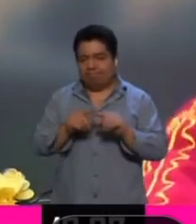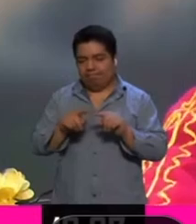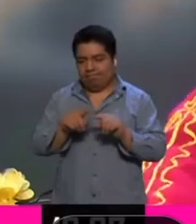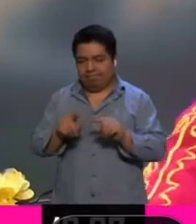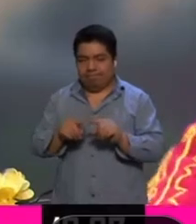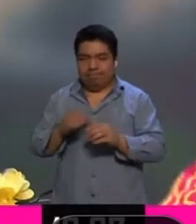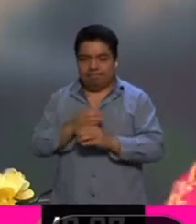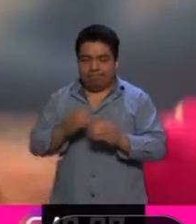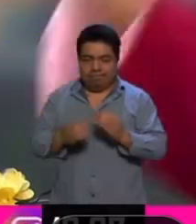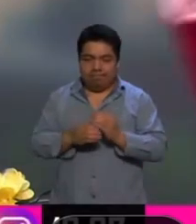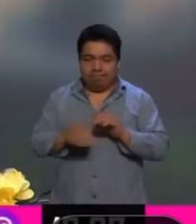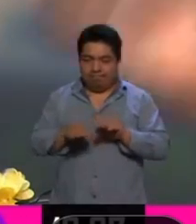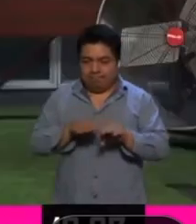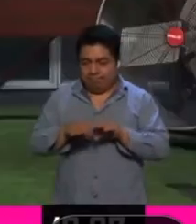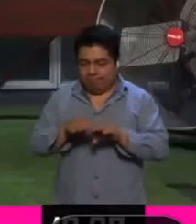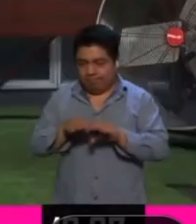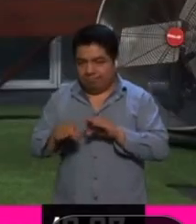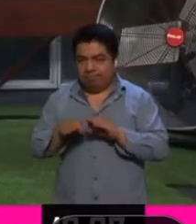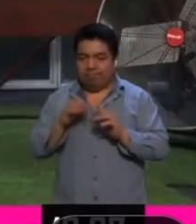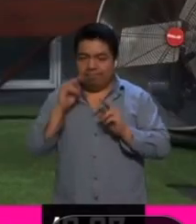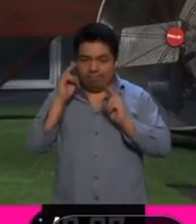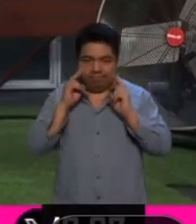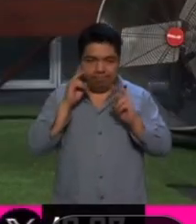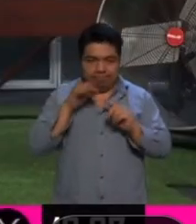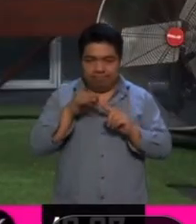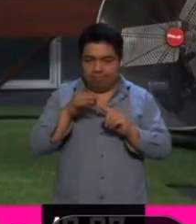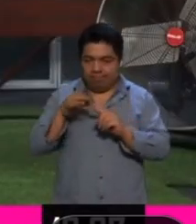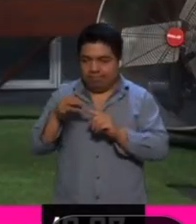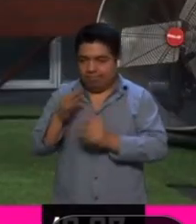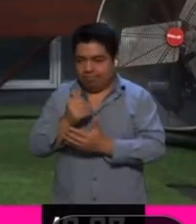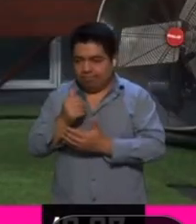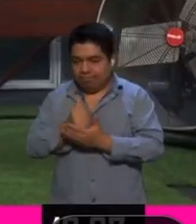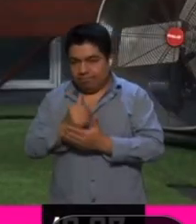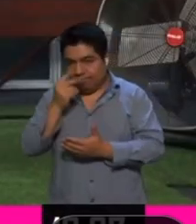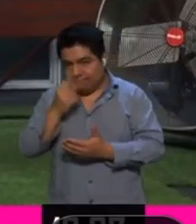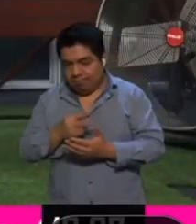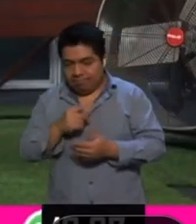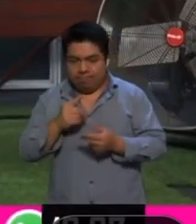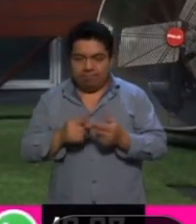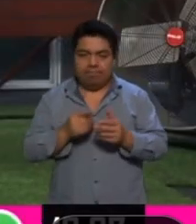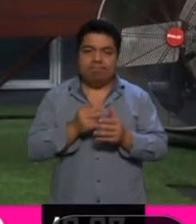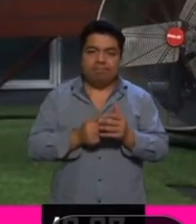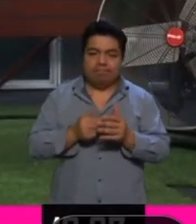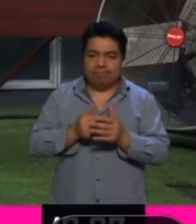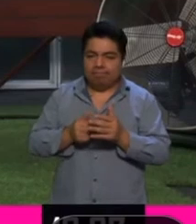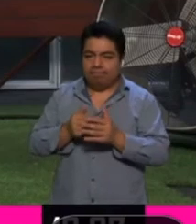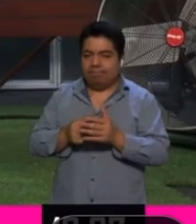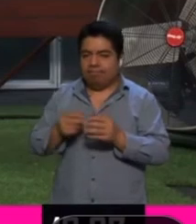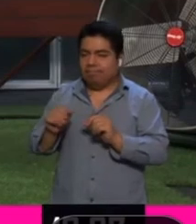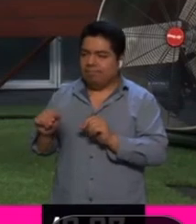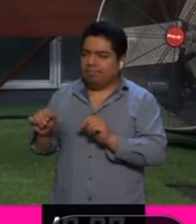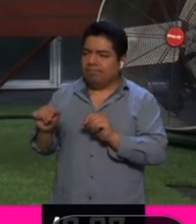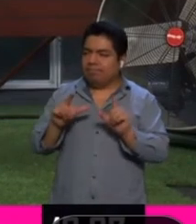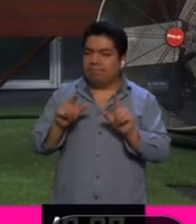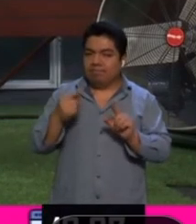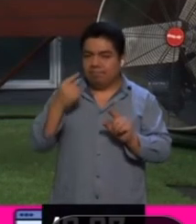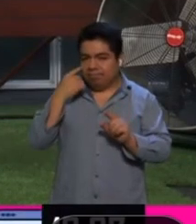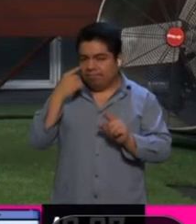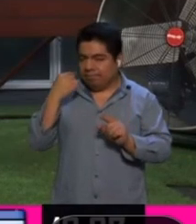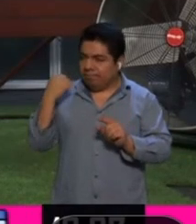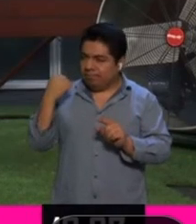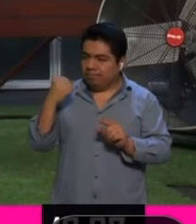cosas. Visitas guiadas por la ciudad. ¡Ay, qué bonito! Talleres, sí, visitas. Este cuadro que estamos viendo, ¿de qué es? ¿Aquí quién es?